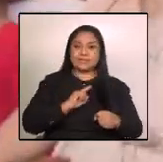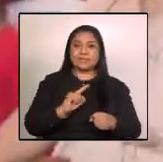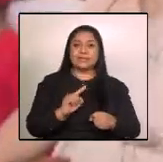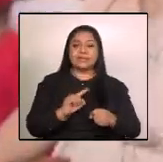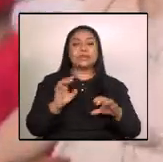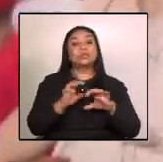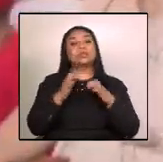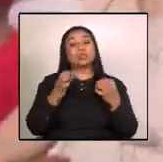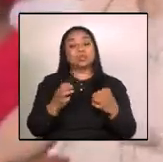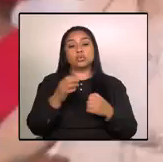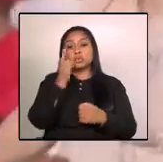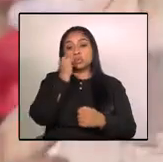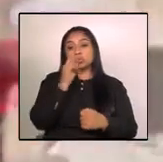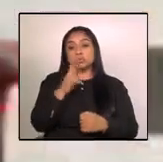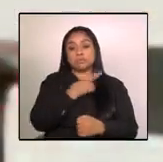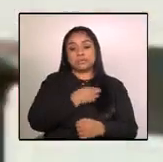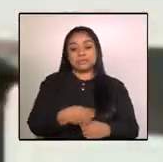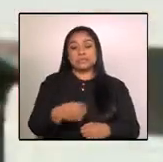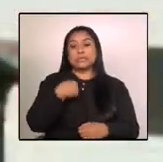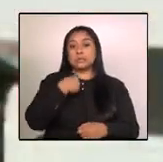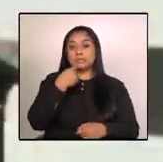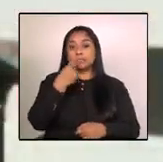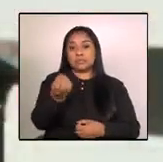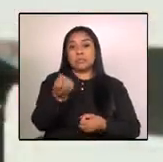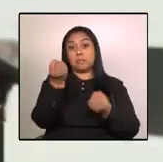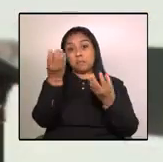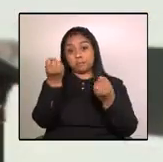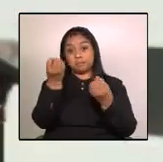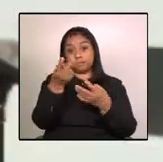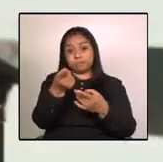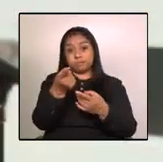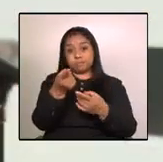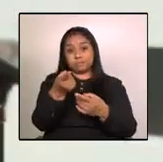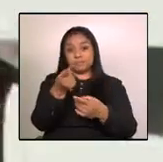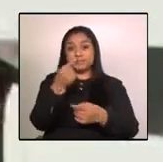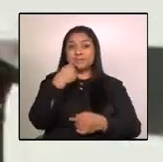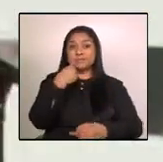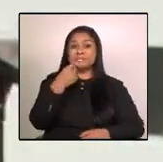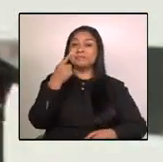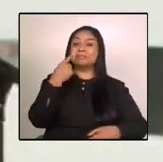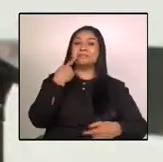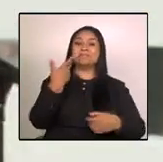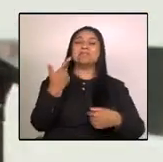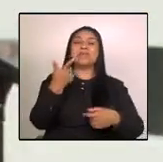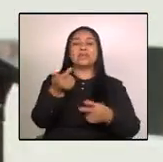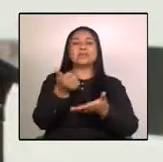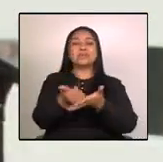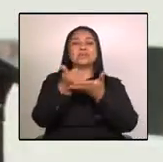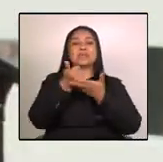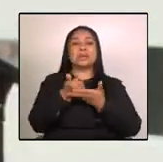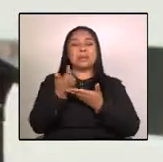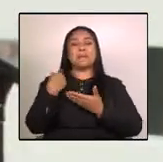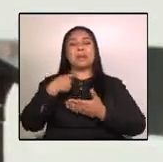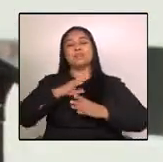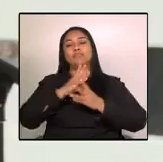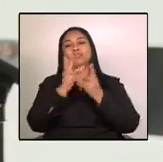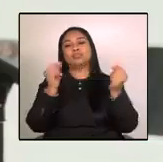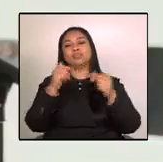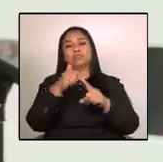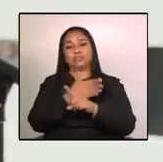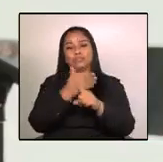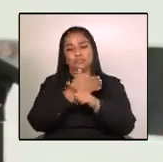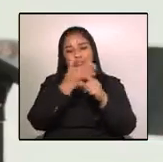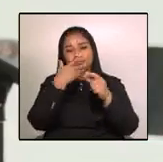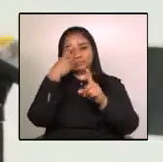que, señor presidente, con una palabra suya bastará para solucionarnos este problema. Dios me los bendiga. Muchísimas